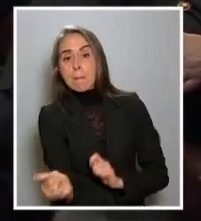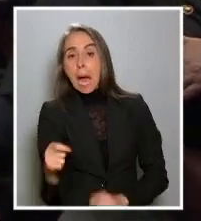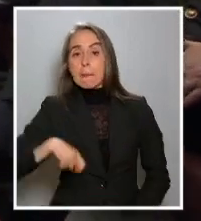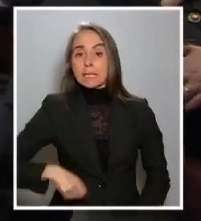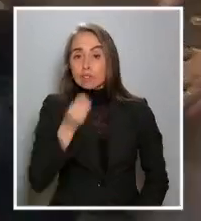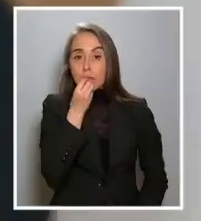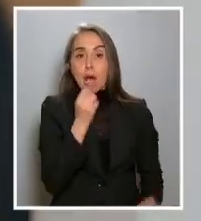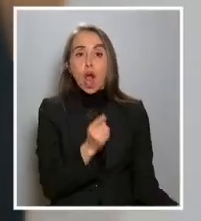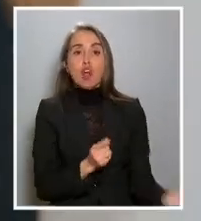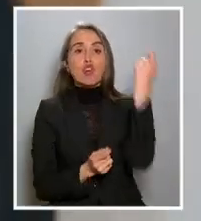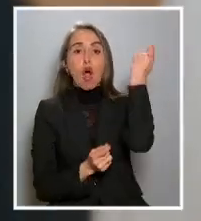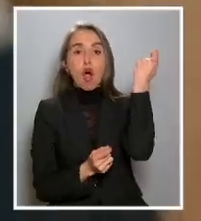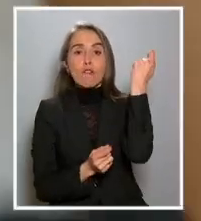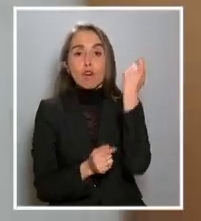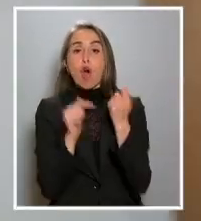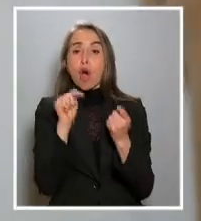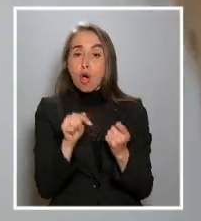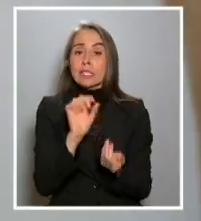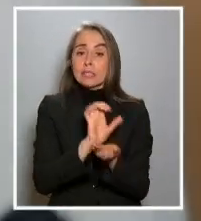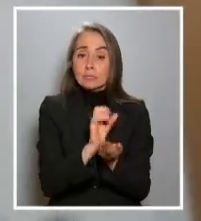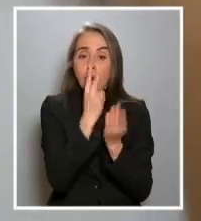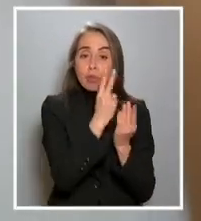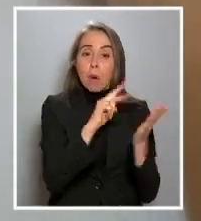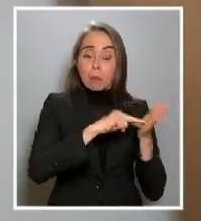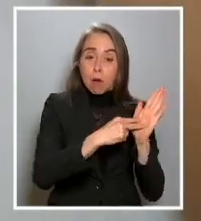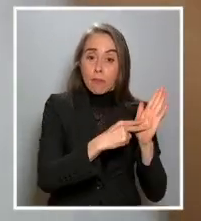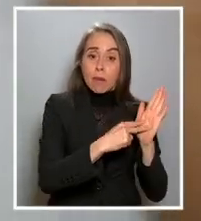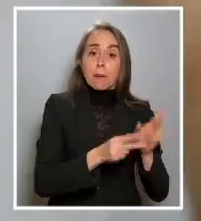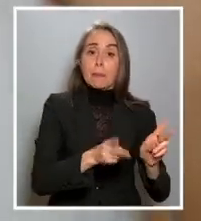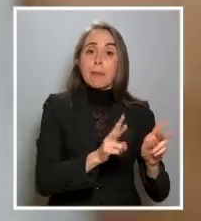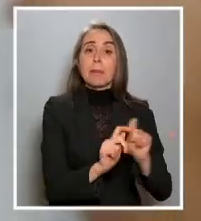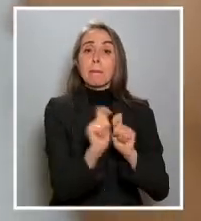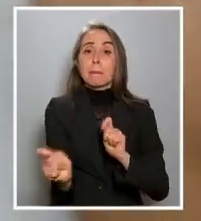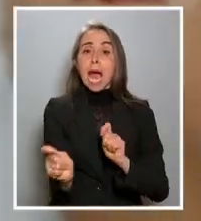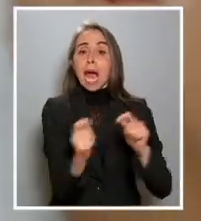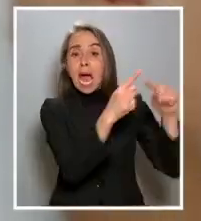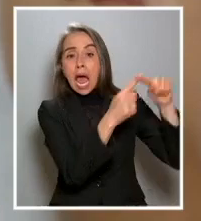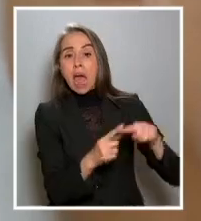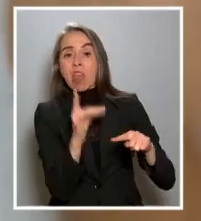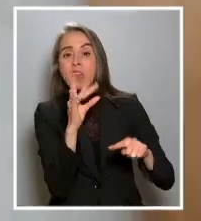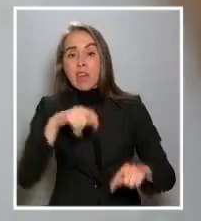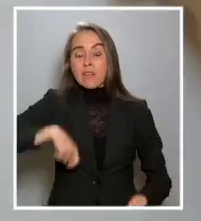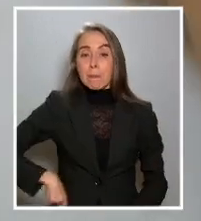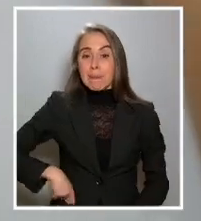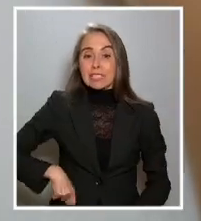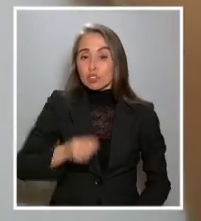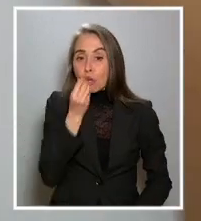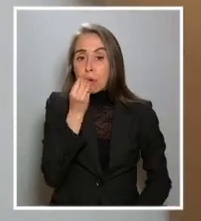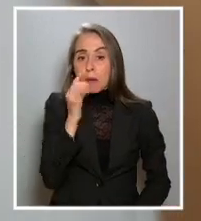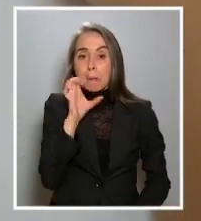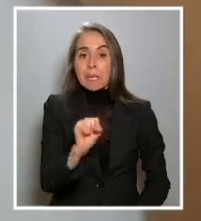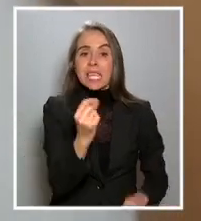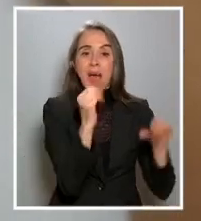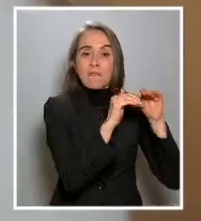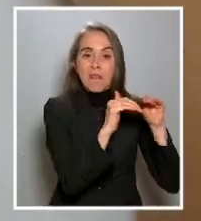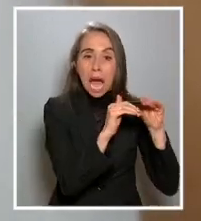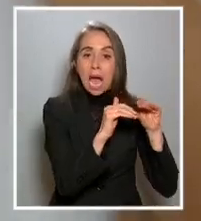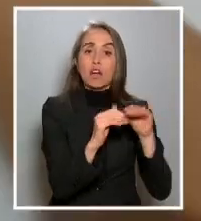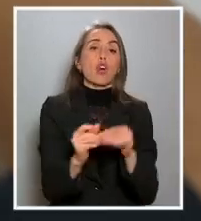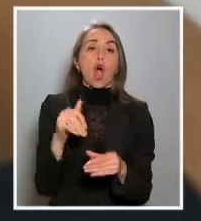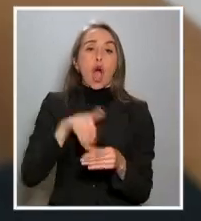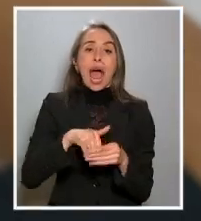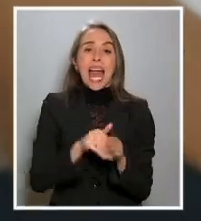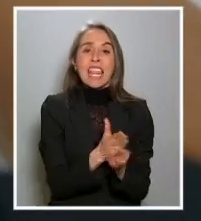Hoy el Estado se hace parte de este problema y facilita el pago de las pensiones adeudadas, identificando en bancos e instrumentos de